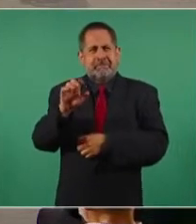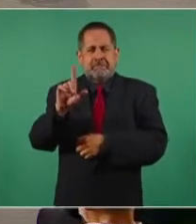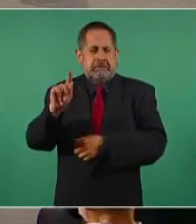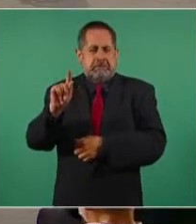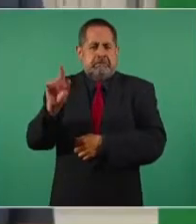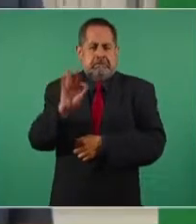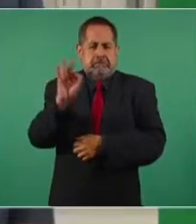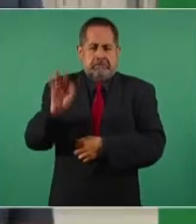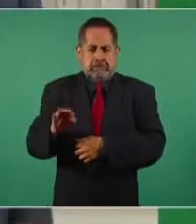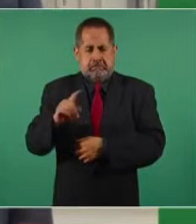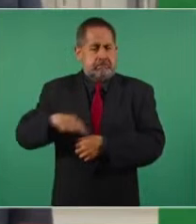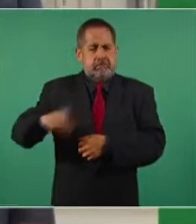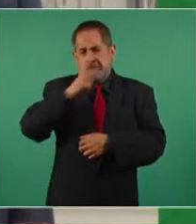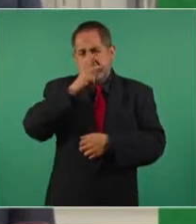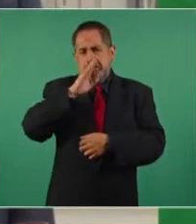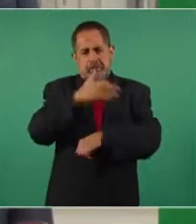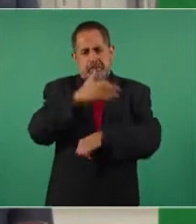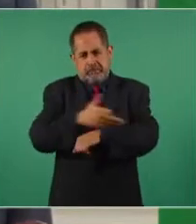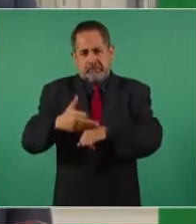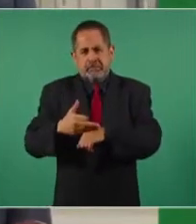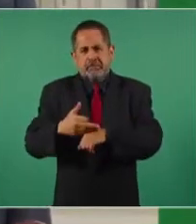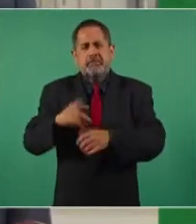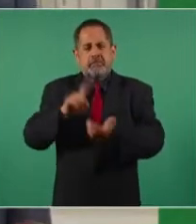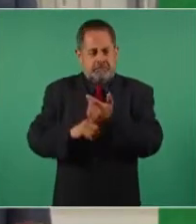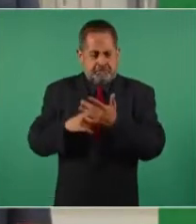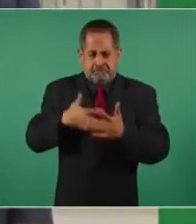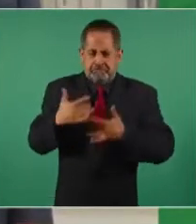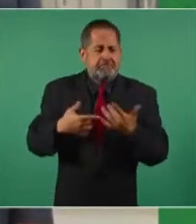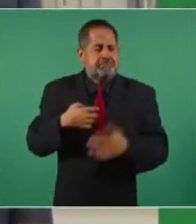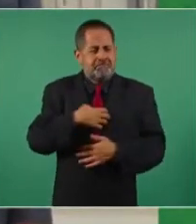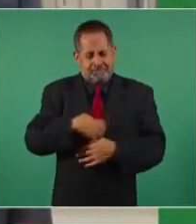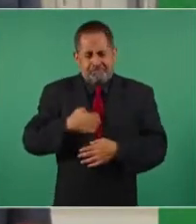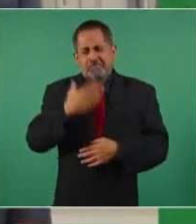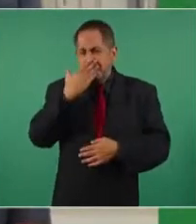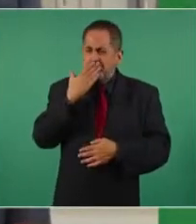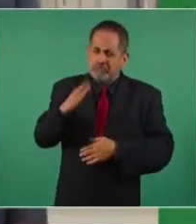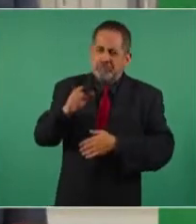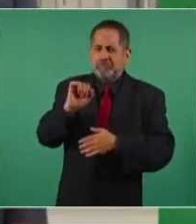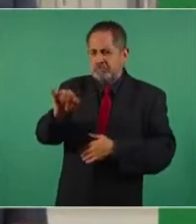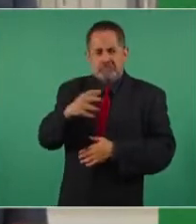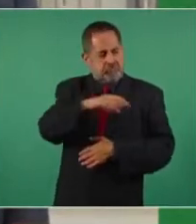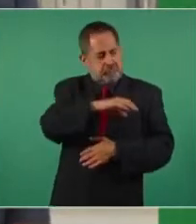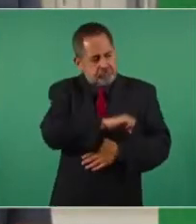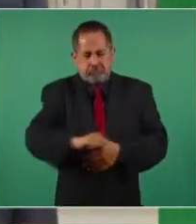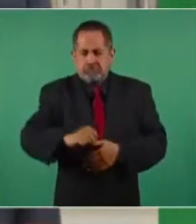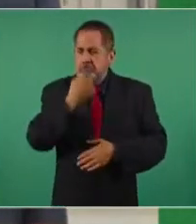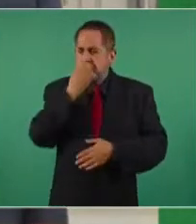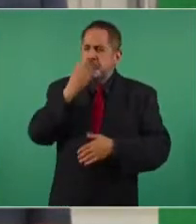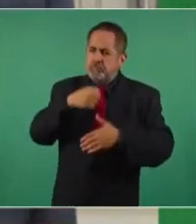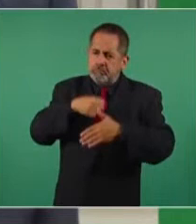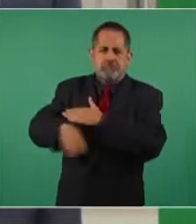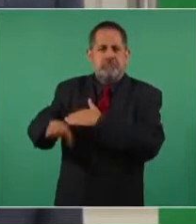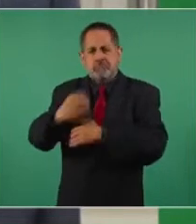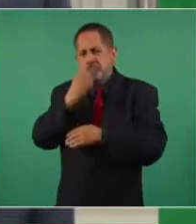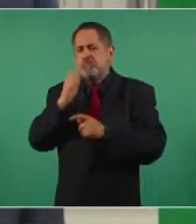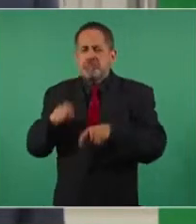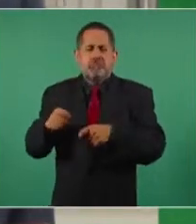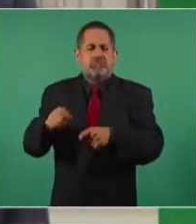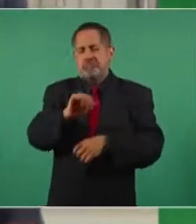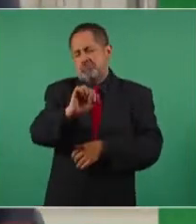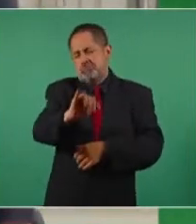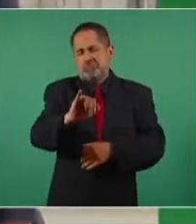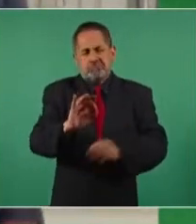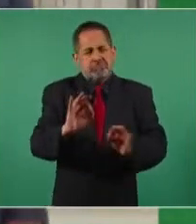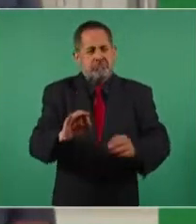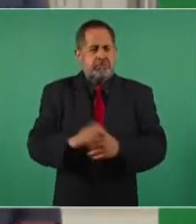porque los padres tienen un ánimo provocado y traen a dios gracias así que estamos